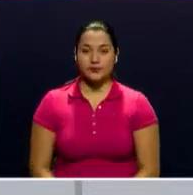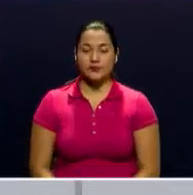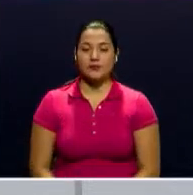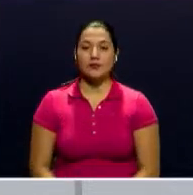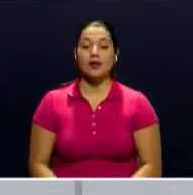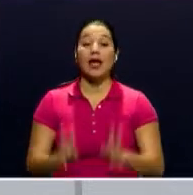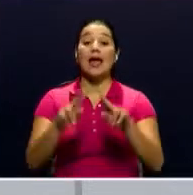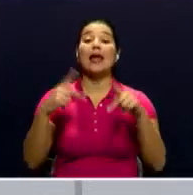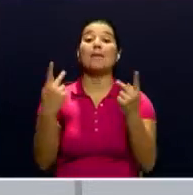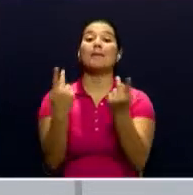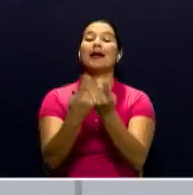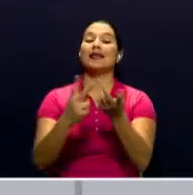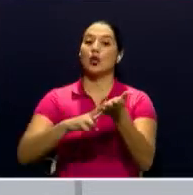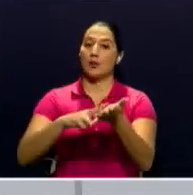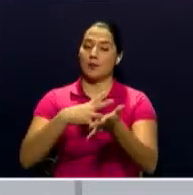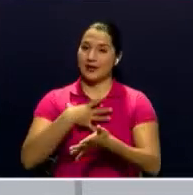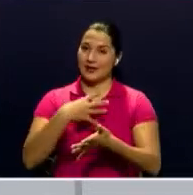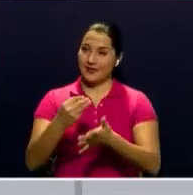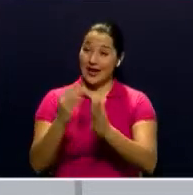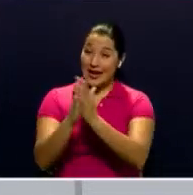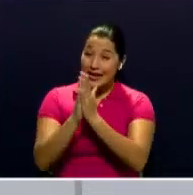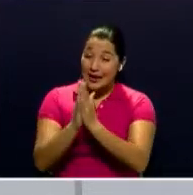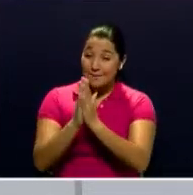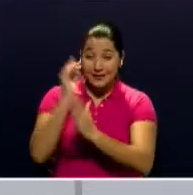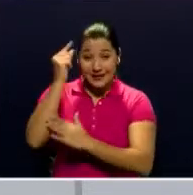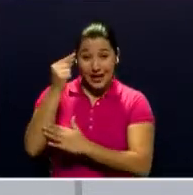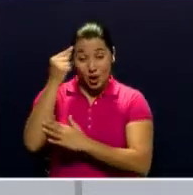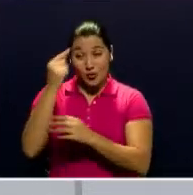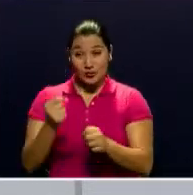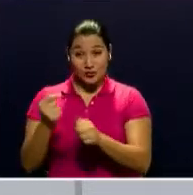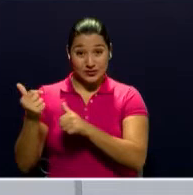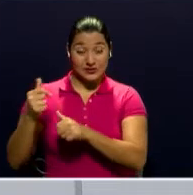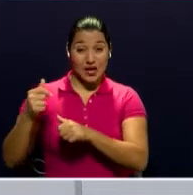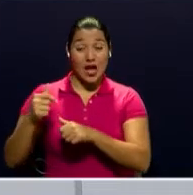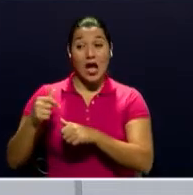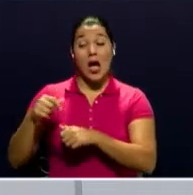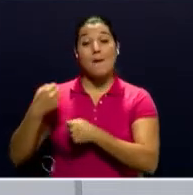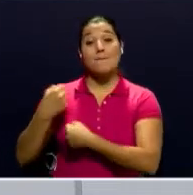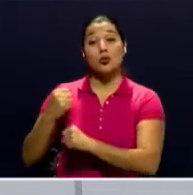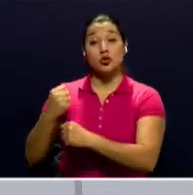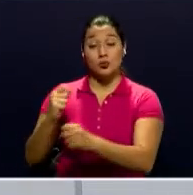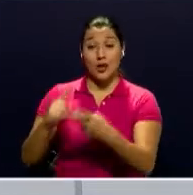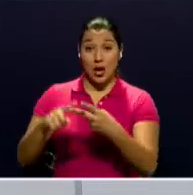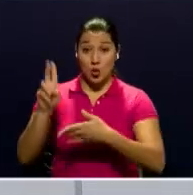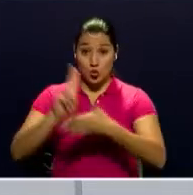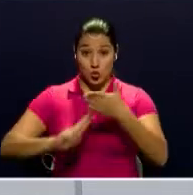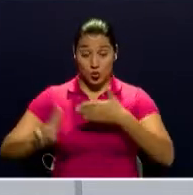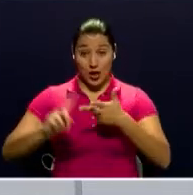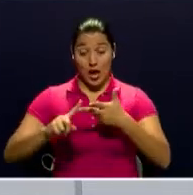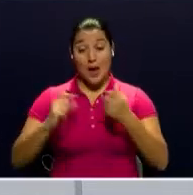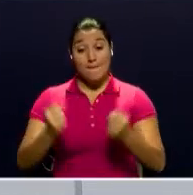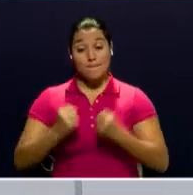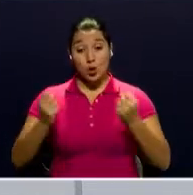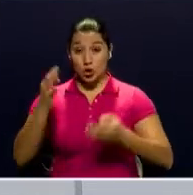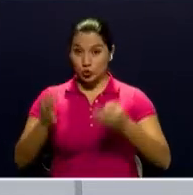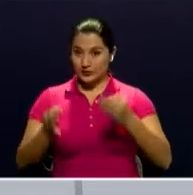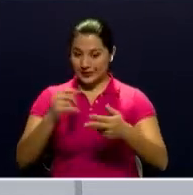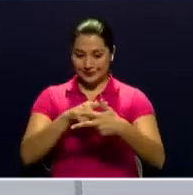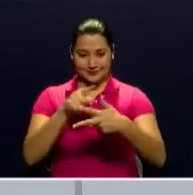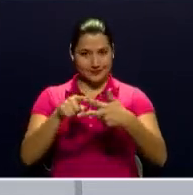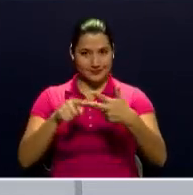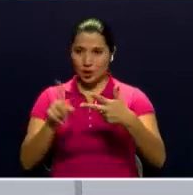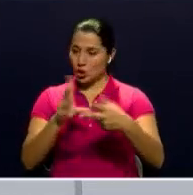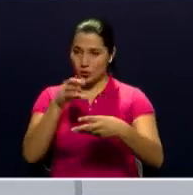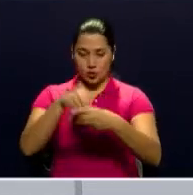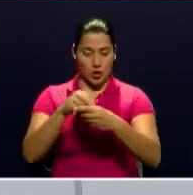Liberación Nacional le pide al gobierno excluir a las municipalidades, universidades y Poder Judicial del proyecto de empleo público. Por su